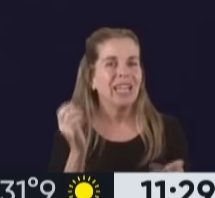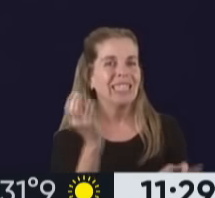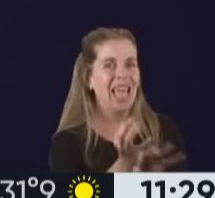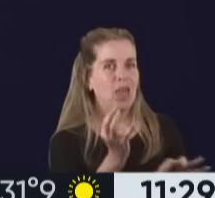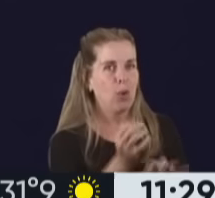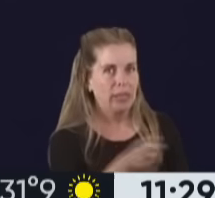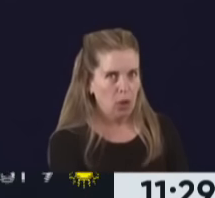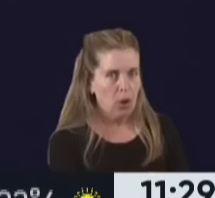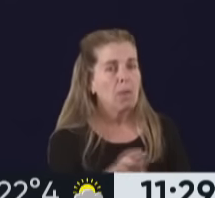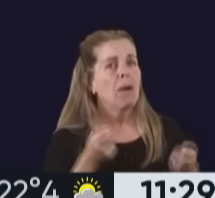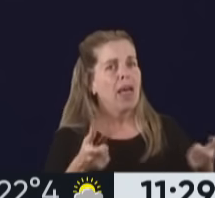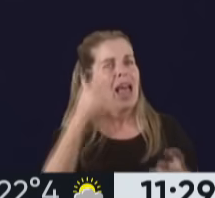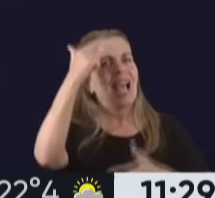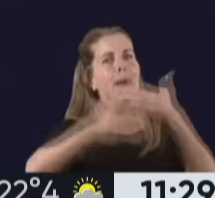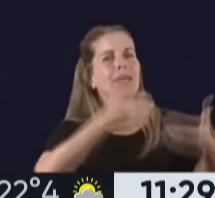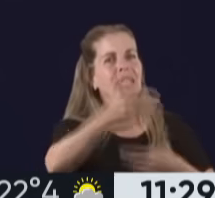capacitación.